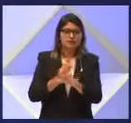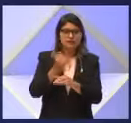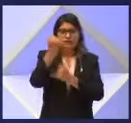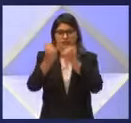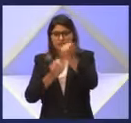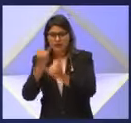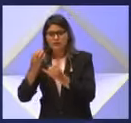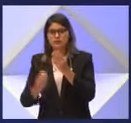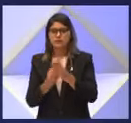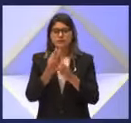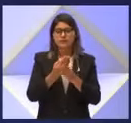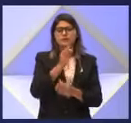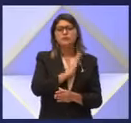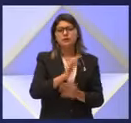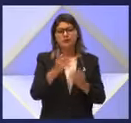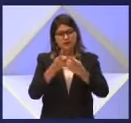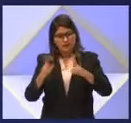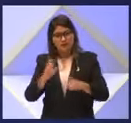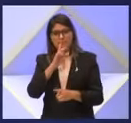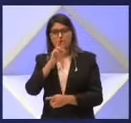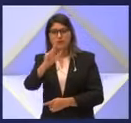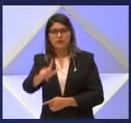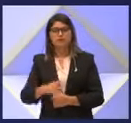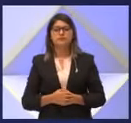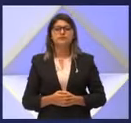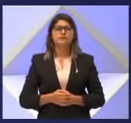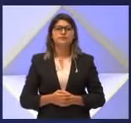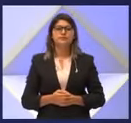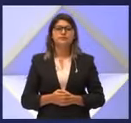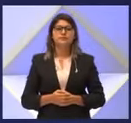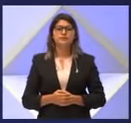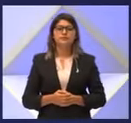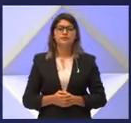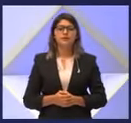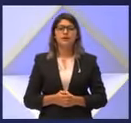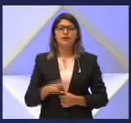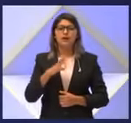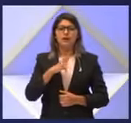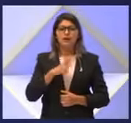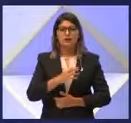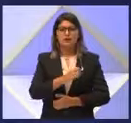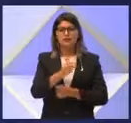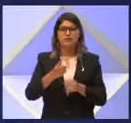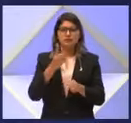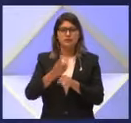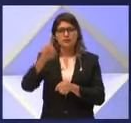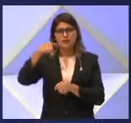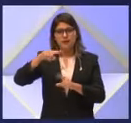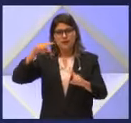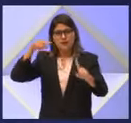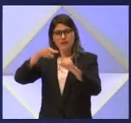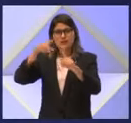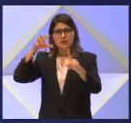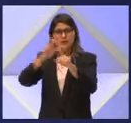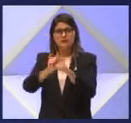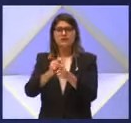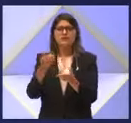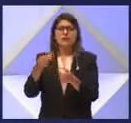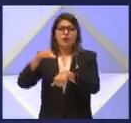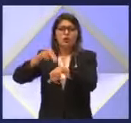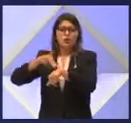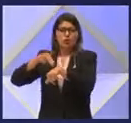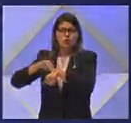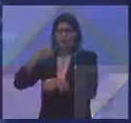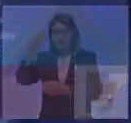cada vez más creciente la oportunidad de alcanzar con consultas médicas